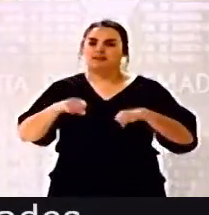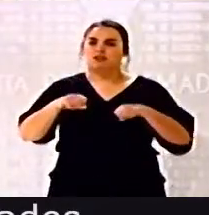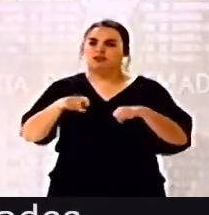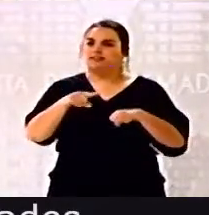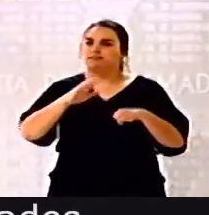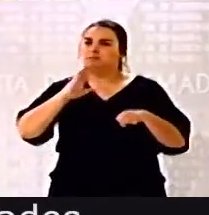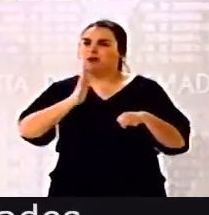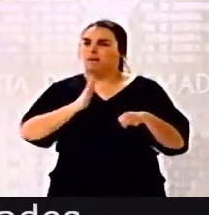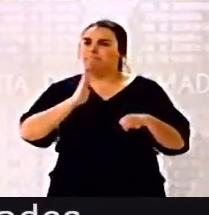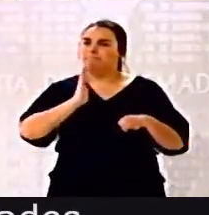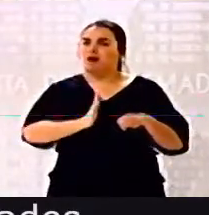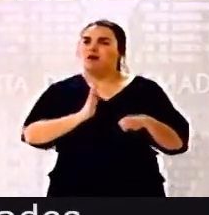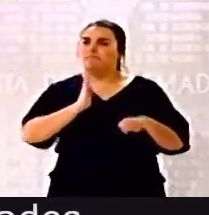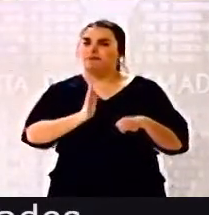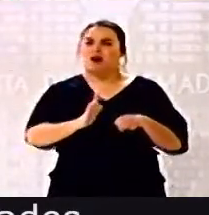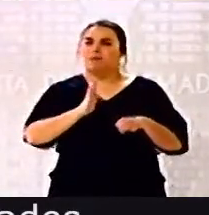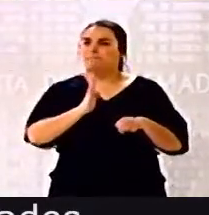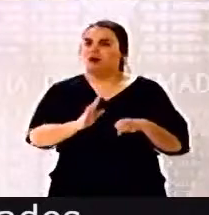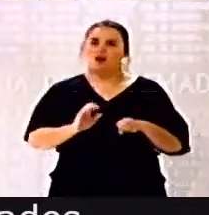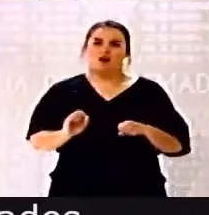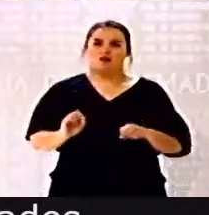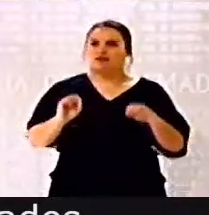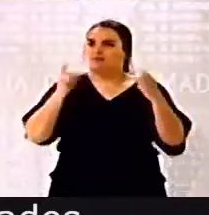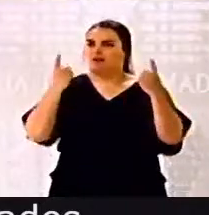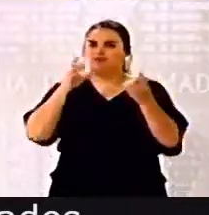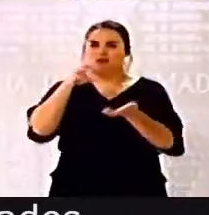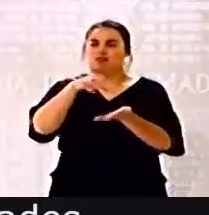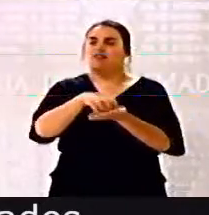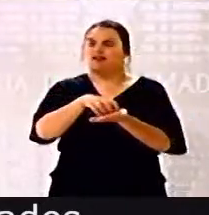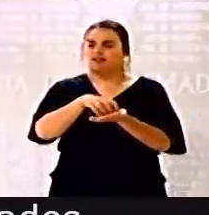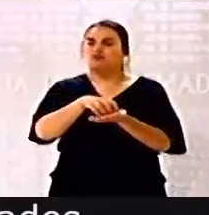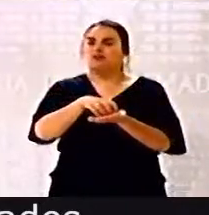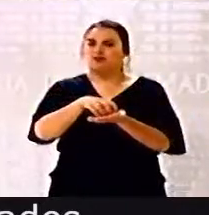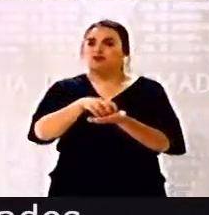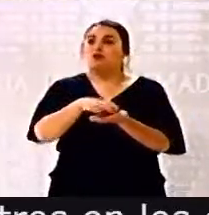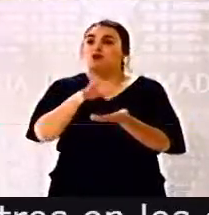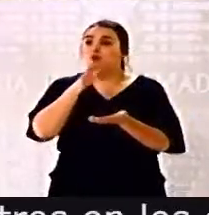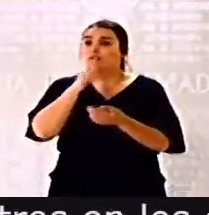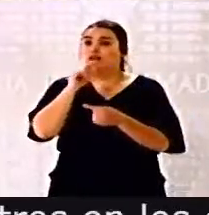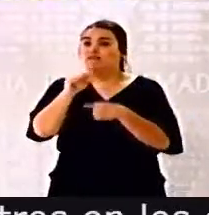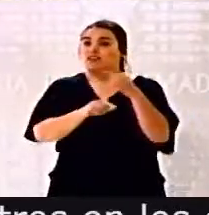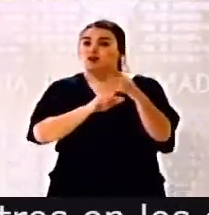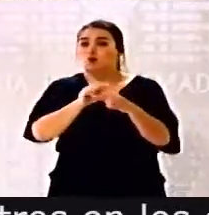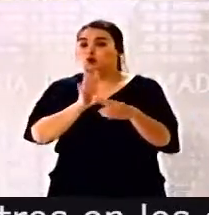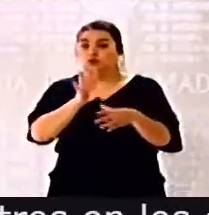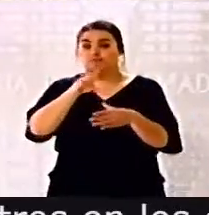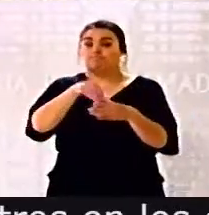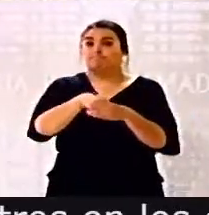han sido unos centros en los que, cuando ha entrado el virus,